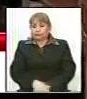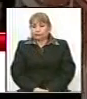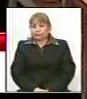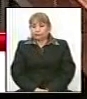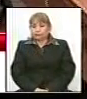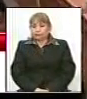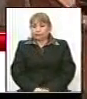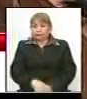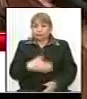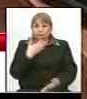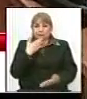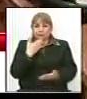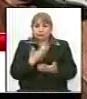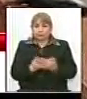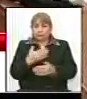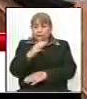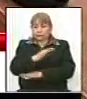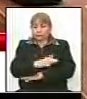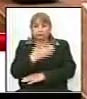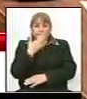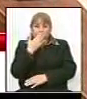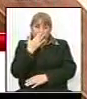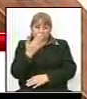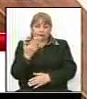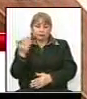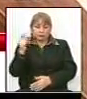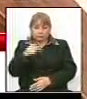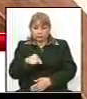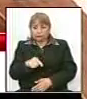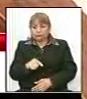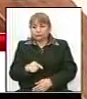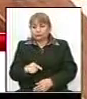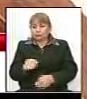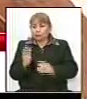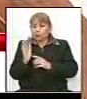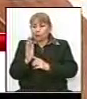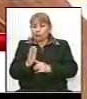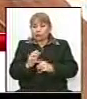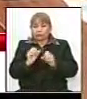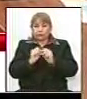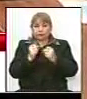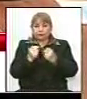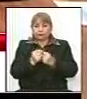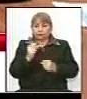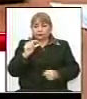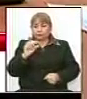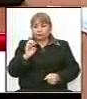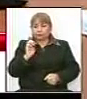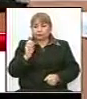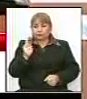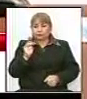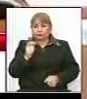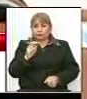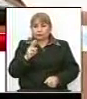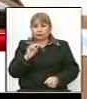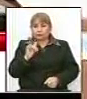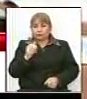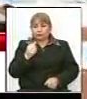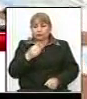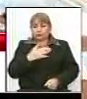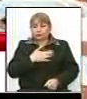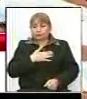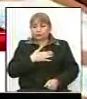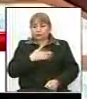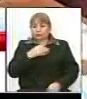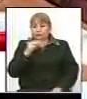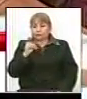Muy buenas tardes, muchísimas gracias por la invitación. Vengo representación de la Sociedad Peruana de Geriatría, soy la PAS President, mi nombre es